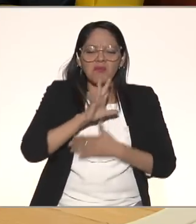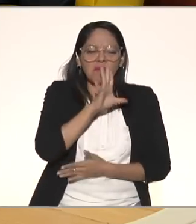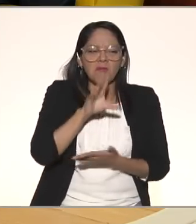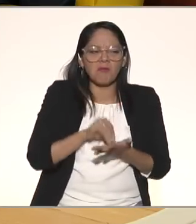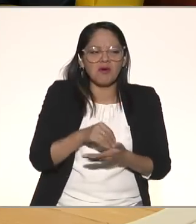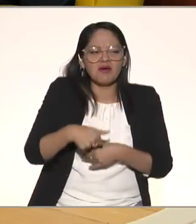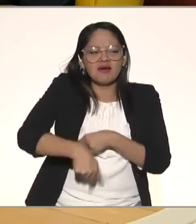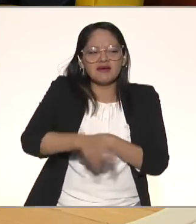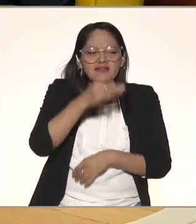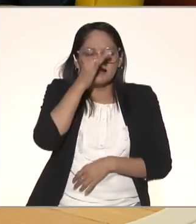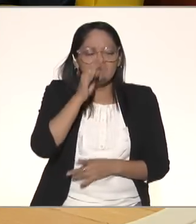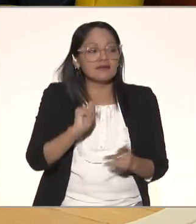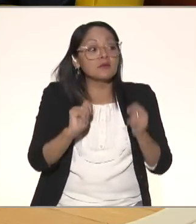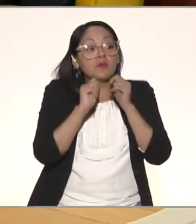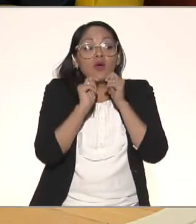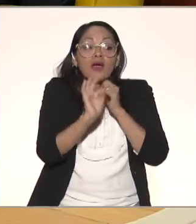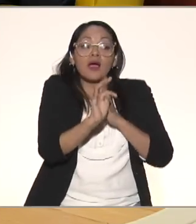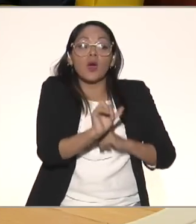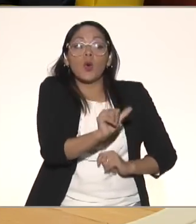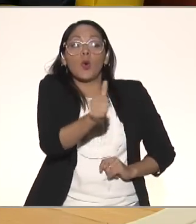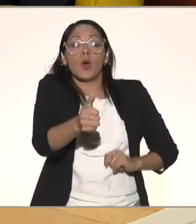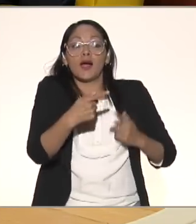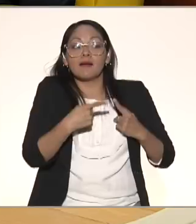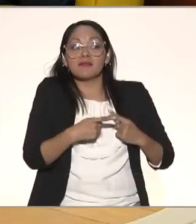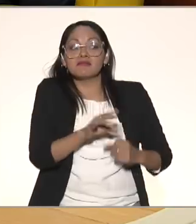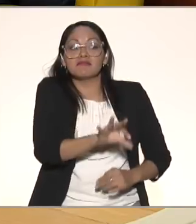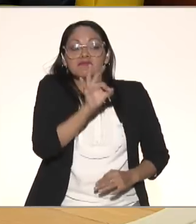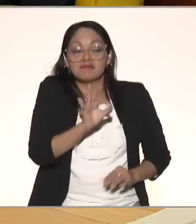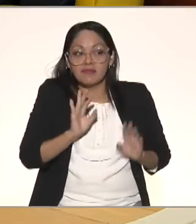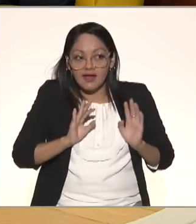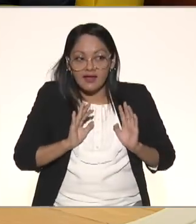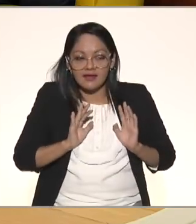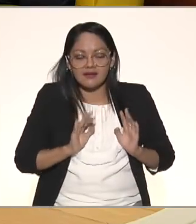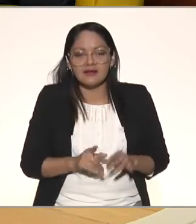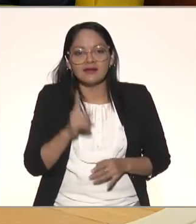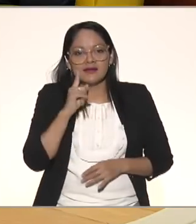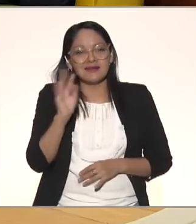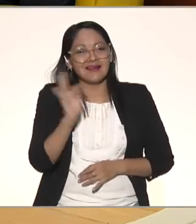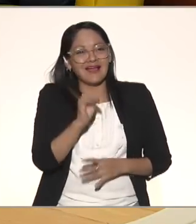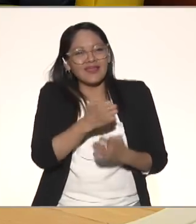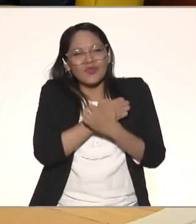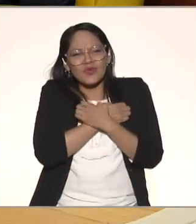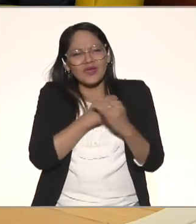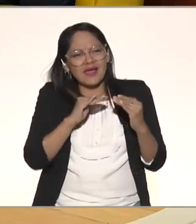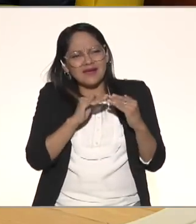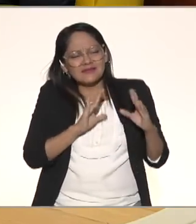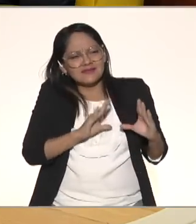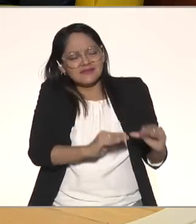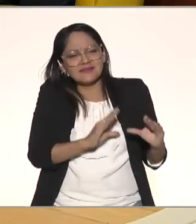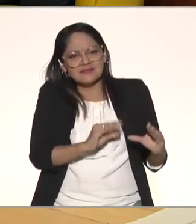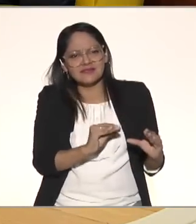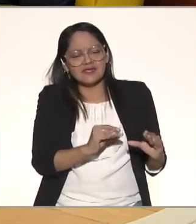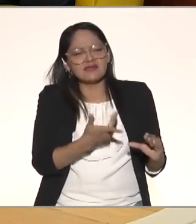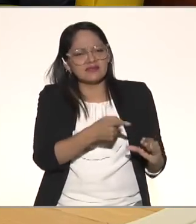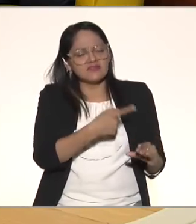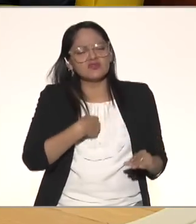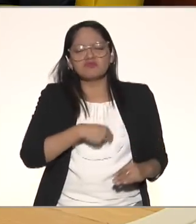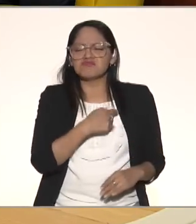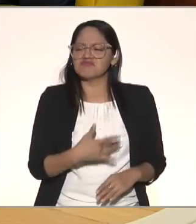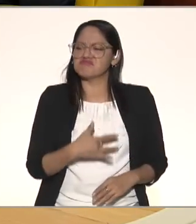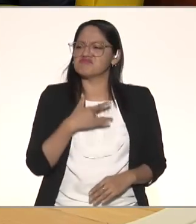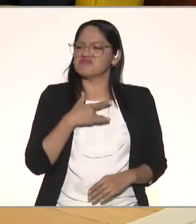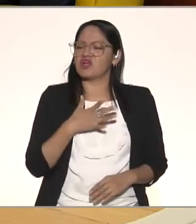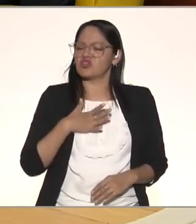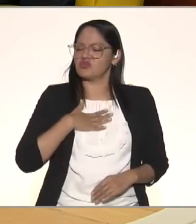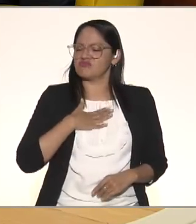podrías encontrarte a alguien mejor, ¿no? O como que es esa educación que muchas veces en casa nos dan, donde nos sentimos como que